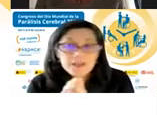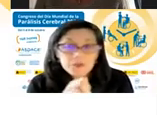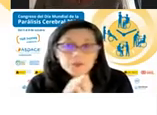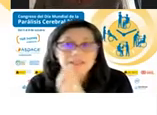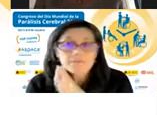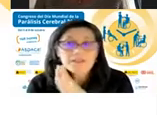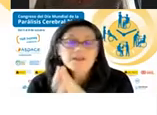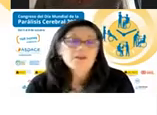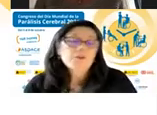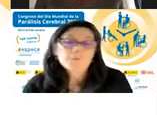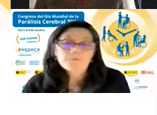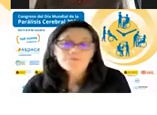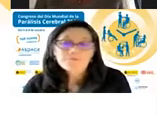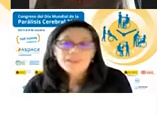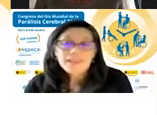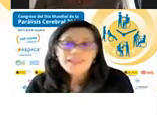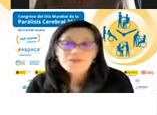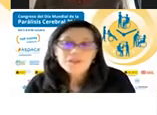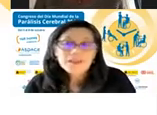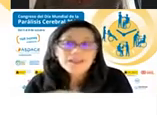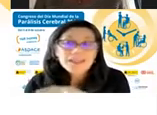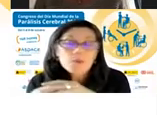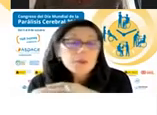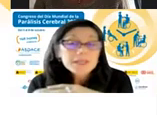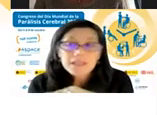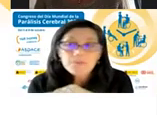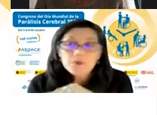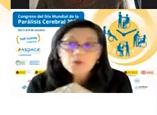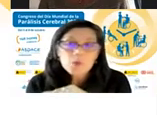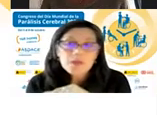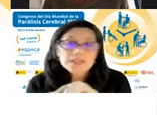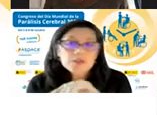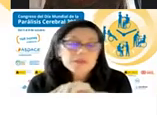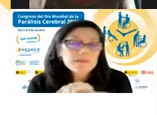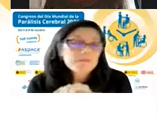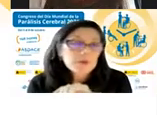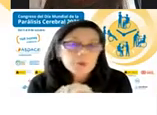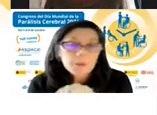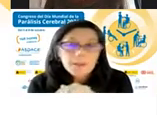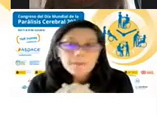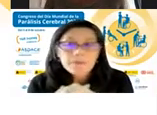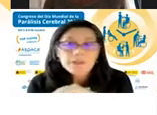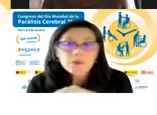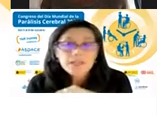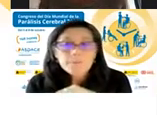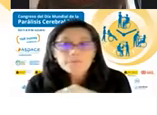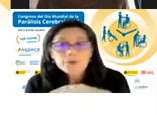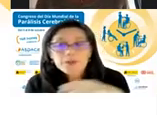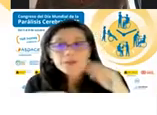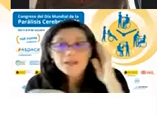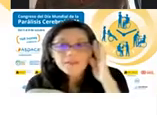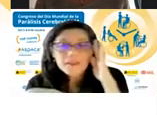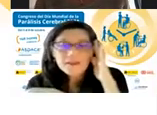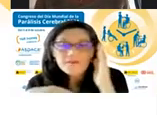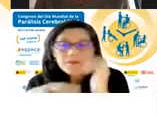Arena Falcón, de ASPACE Badajoz. Ella nos hablará de cuando eres equipo los cuidados se sobrellevan mejor. Victoria